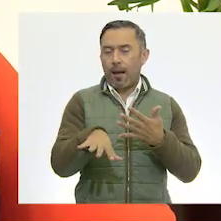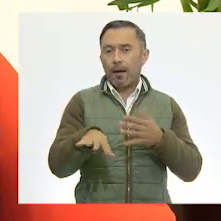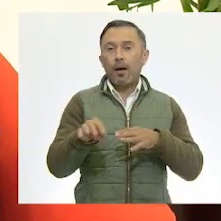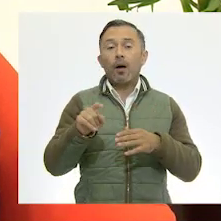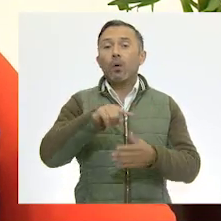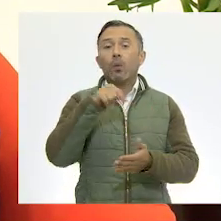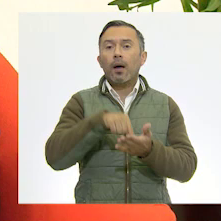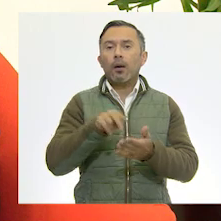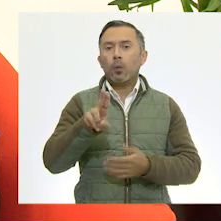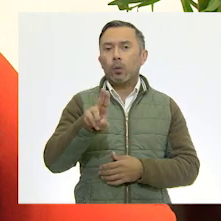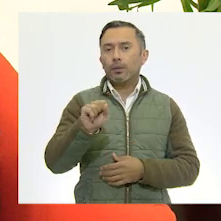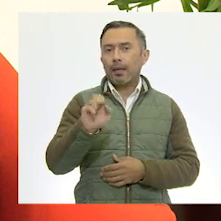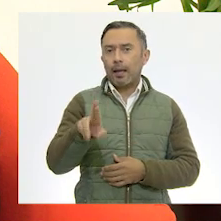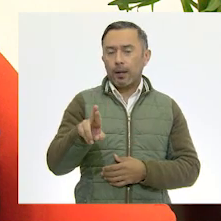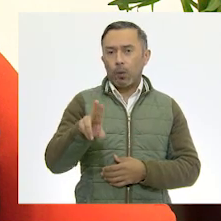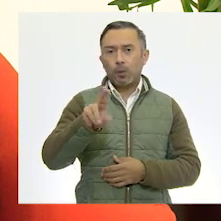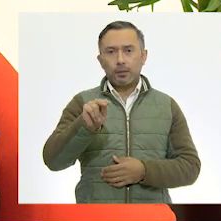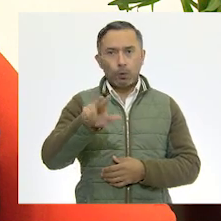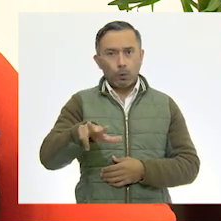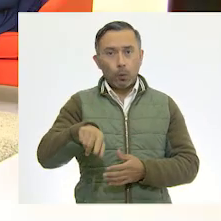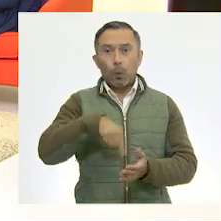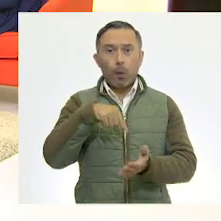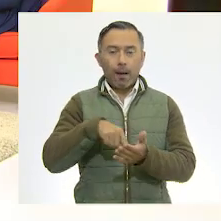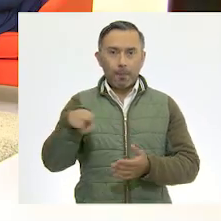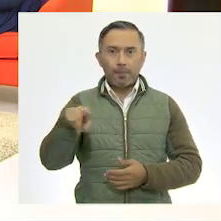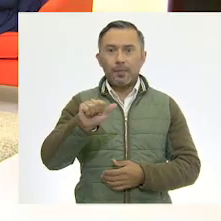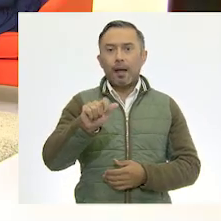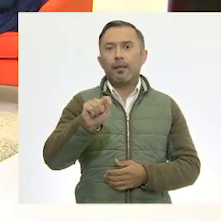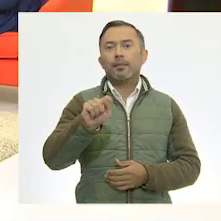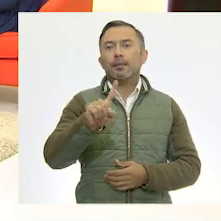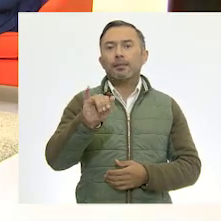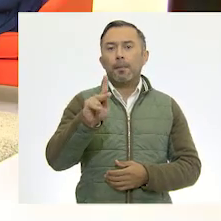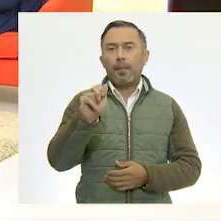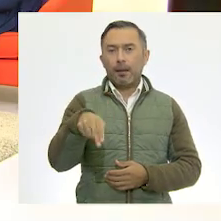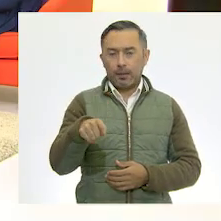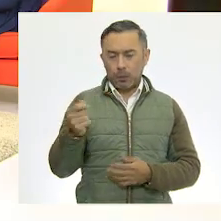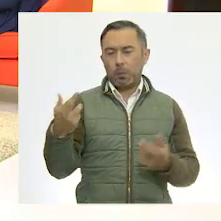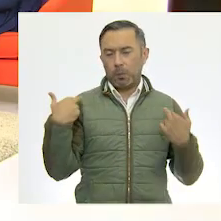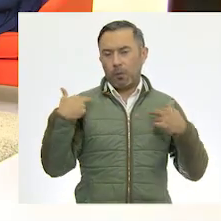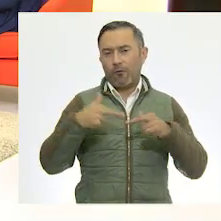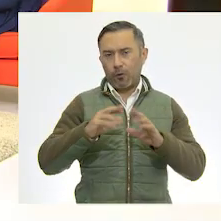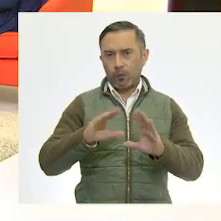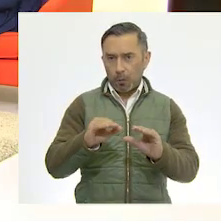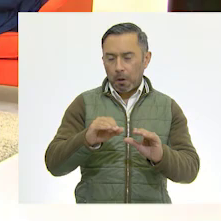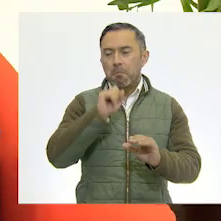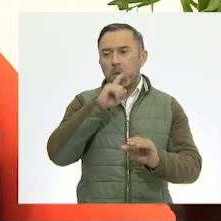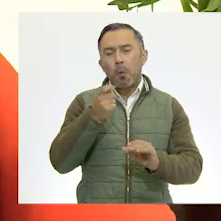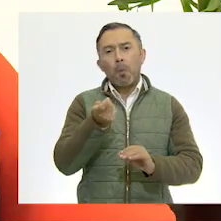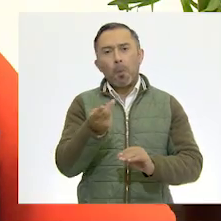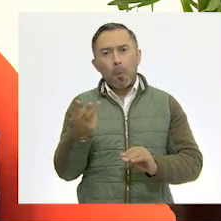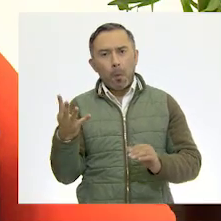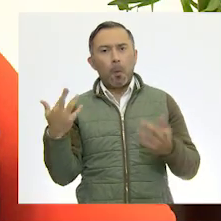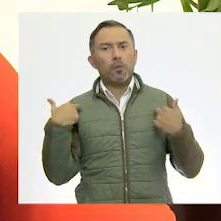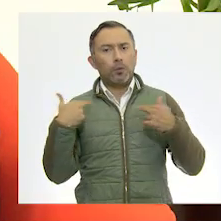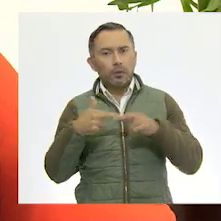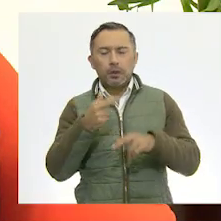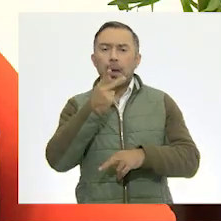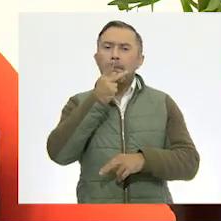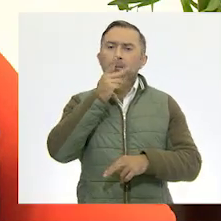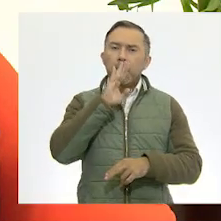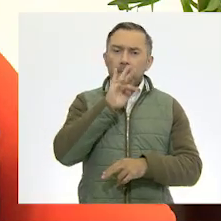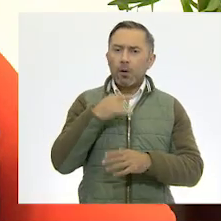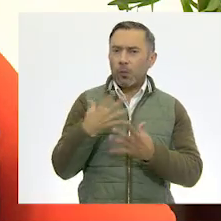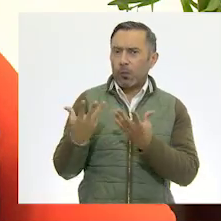que se ubica en Atizapán. Muy bien. Y ahí trabajo colaborativamente con docentes, con padres de familia, justamente para brindar estos